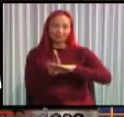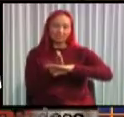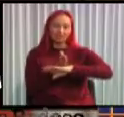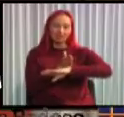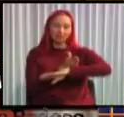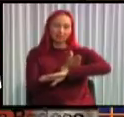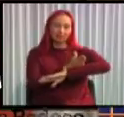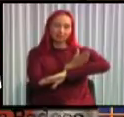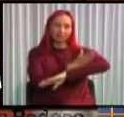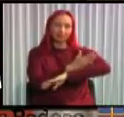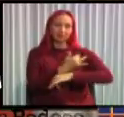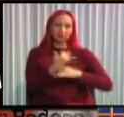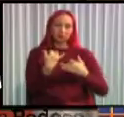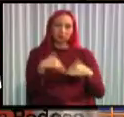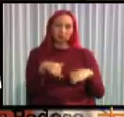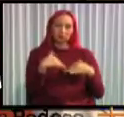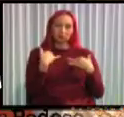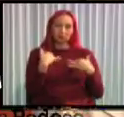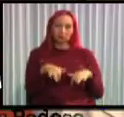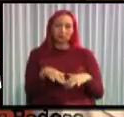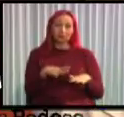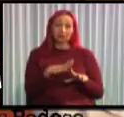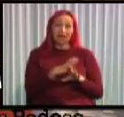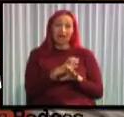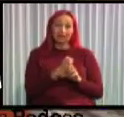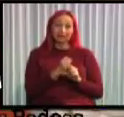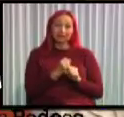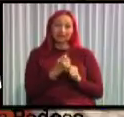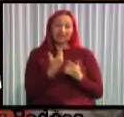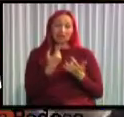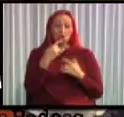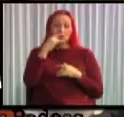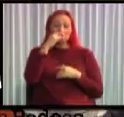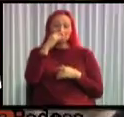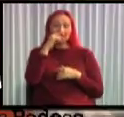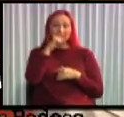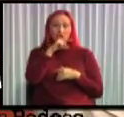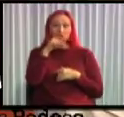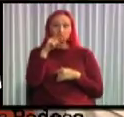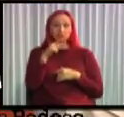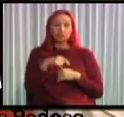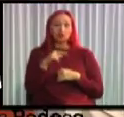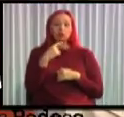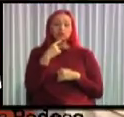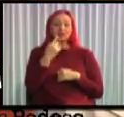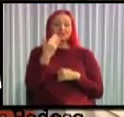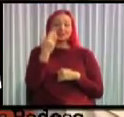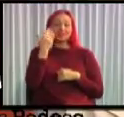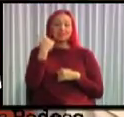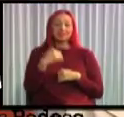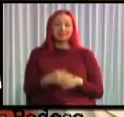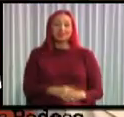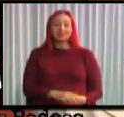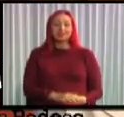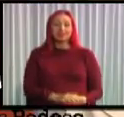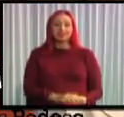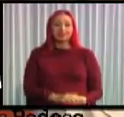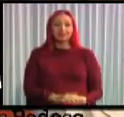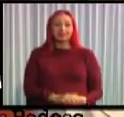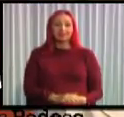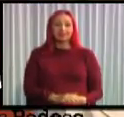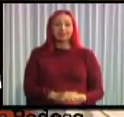ahora pues hace que los niños, bien lo decía usted, que se